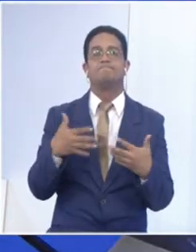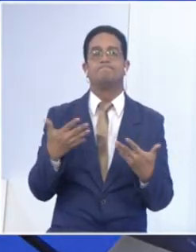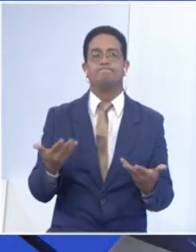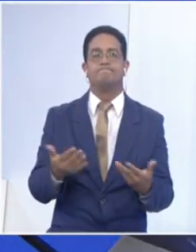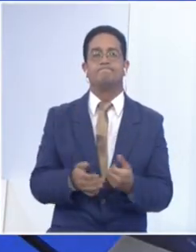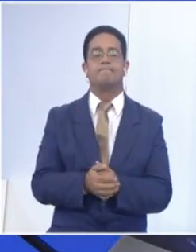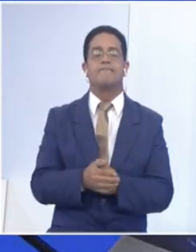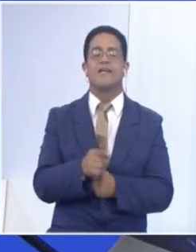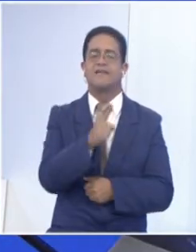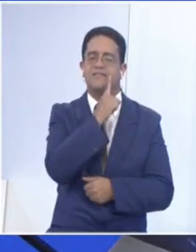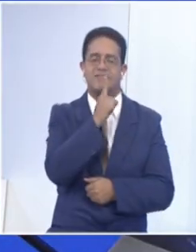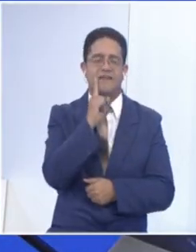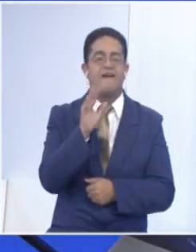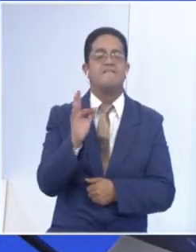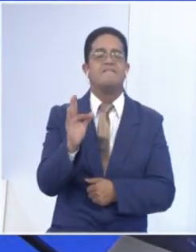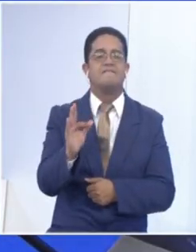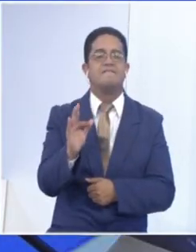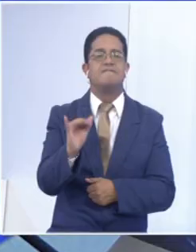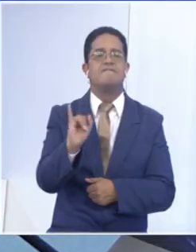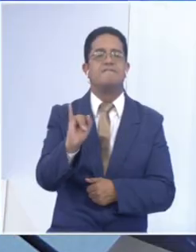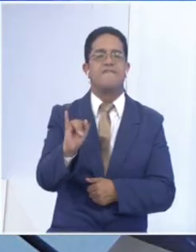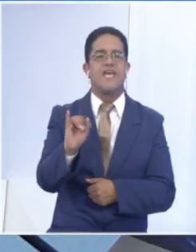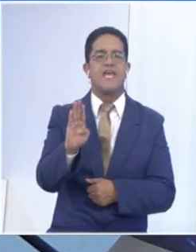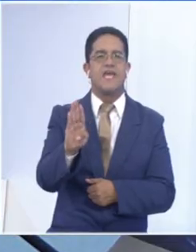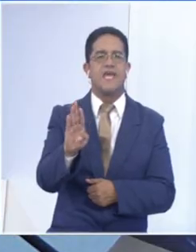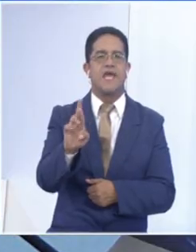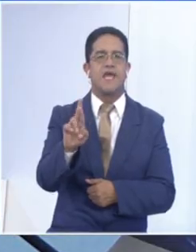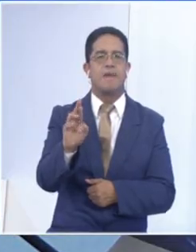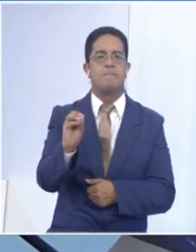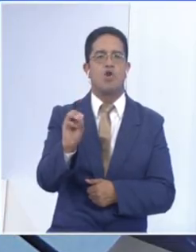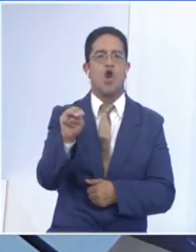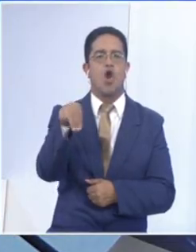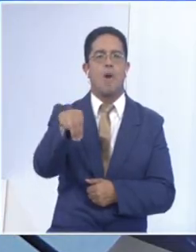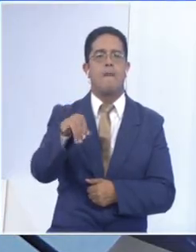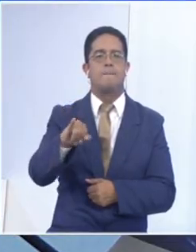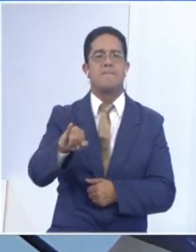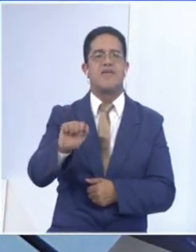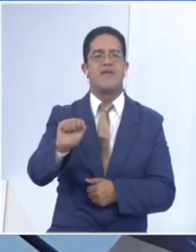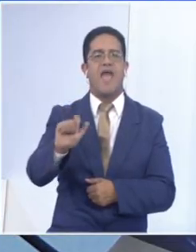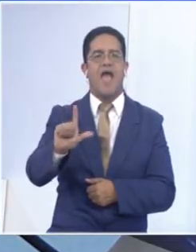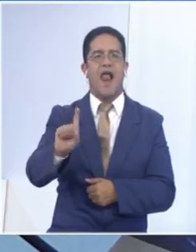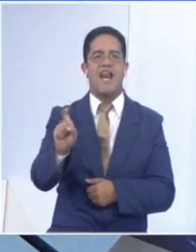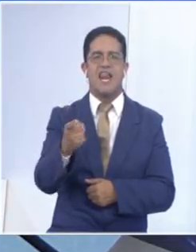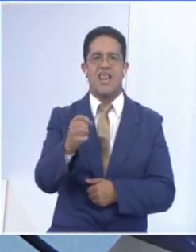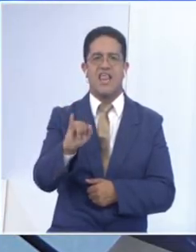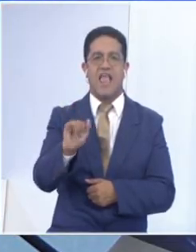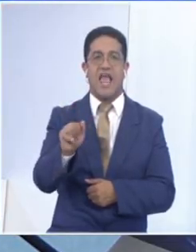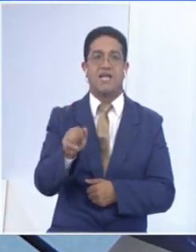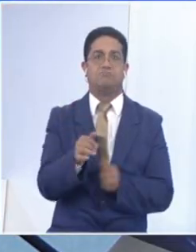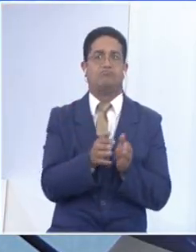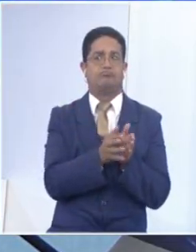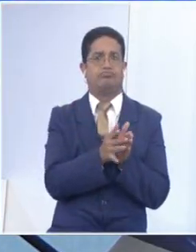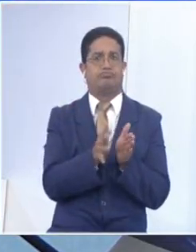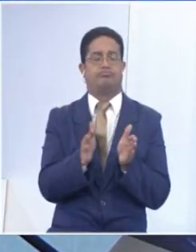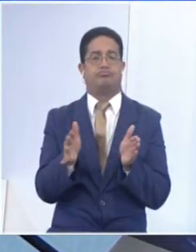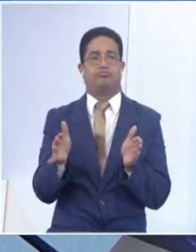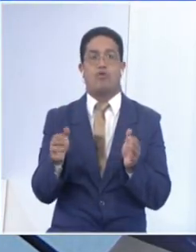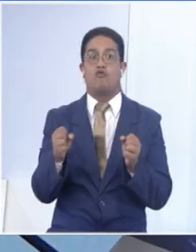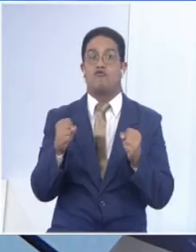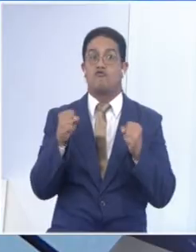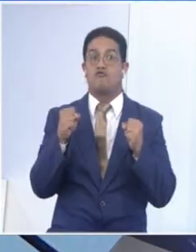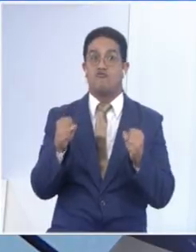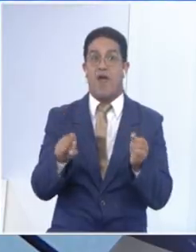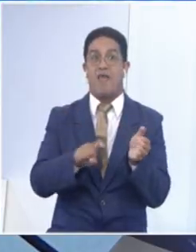la fibromialgia. Es el dolor que pasa más de 3 meses. Se caracteriza por ser